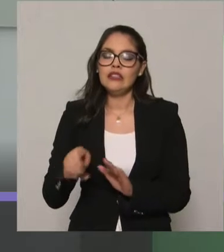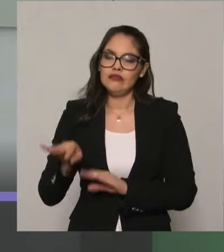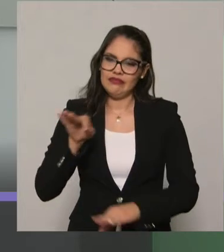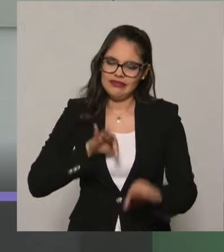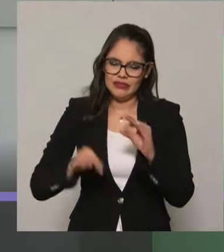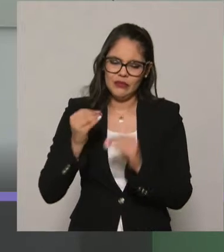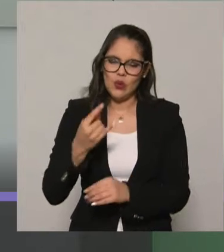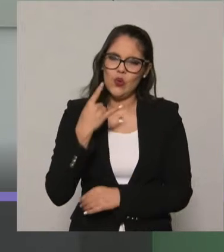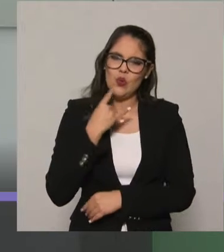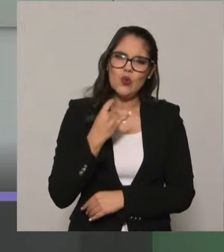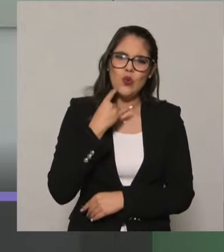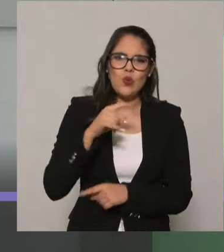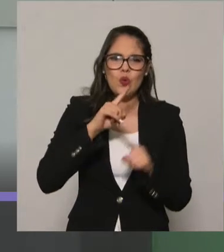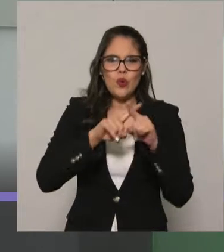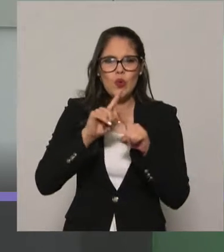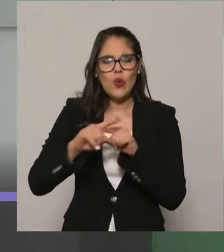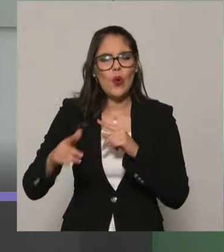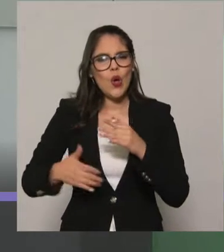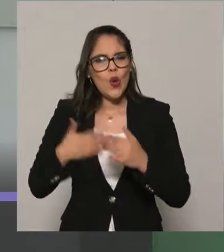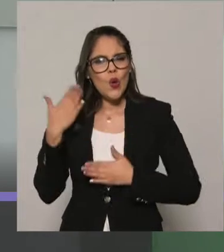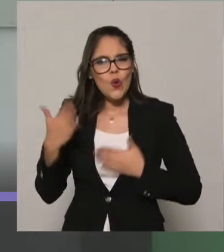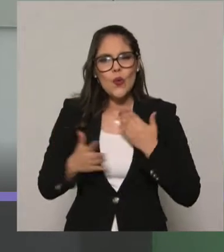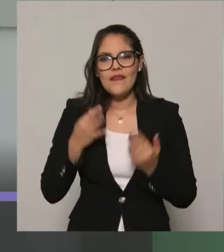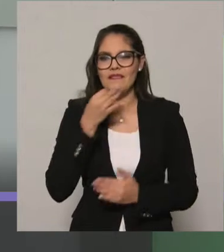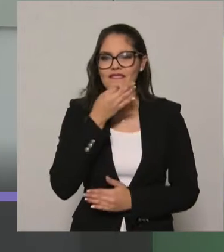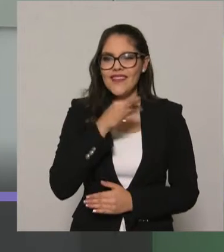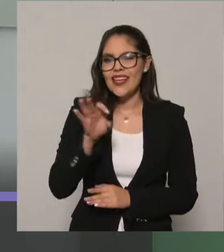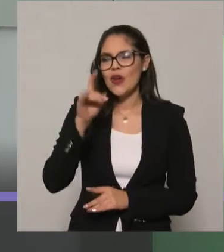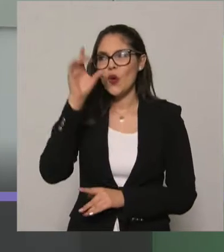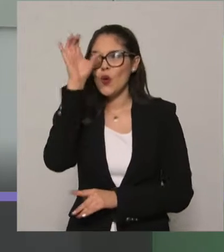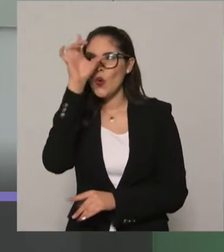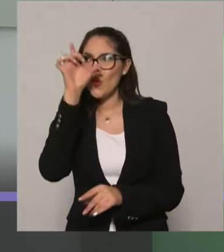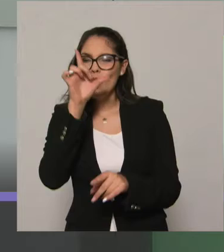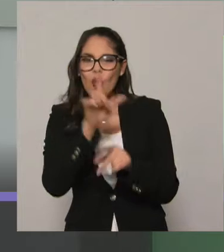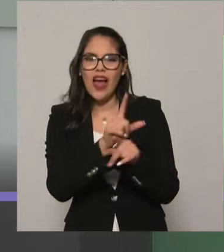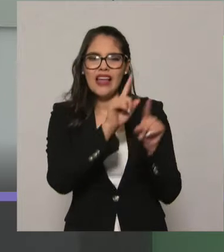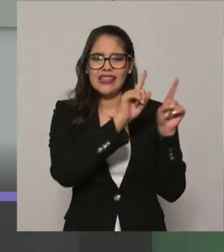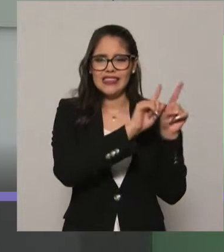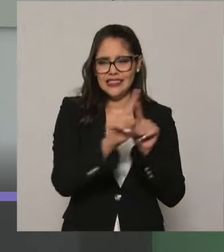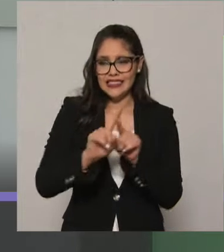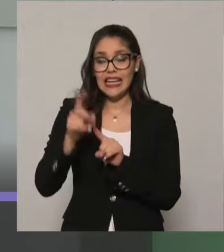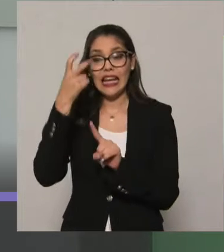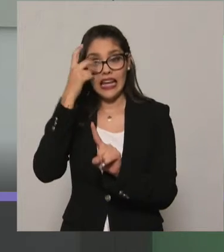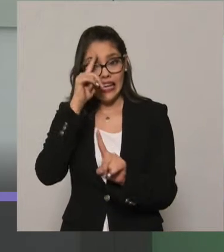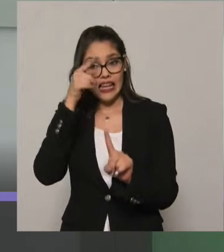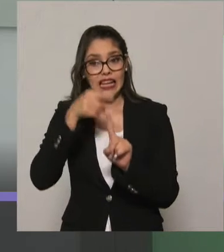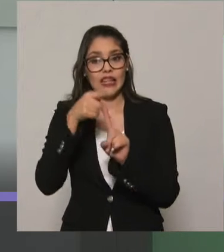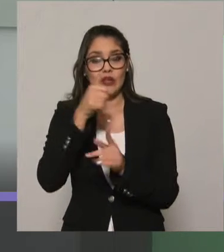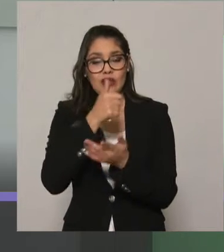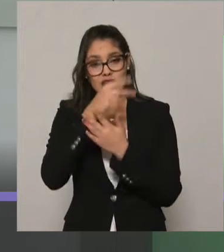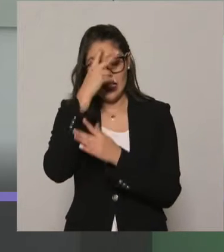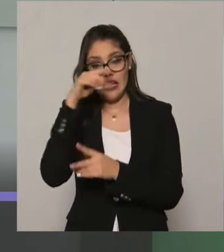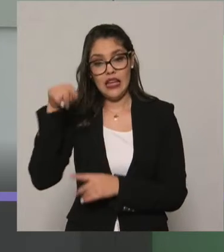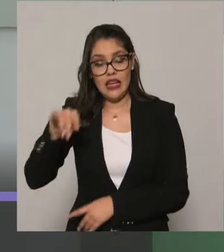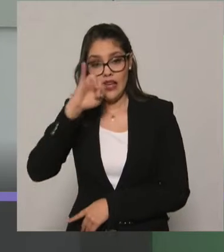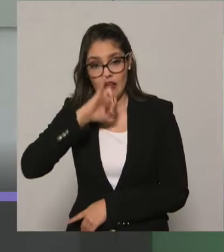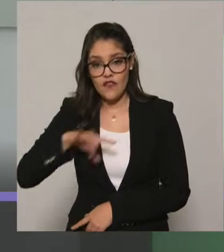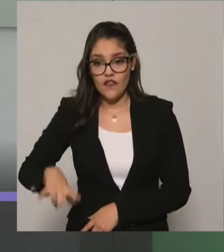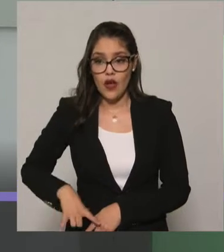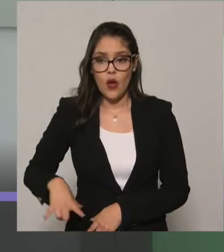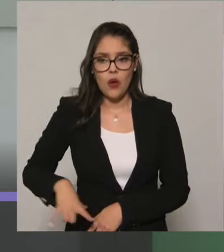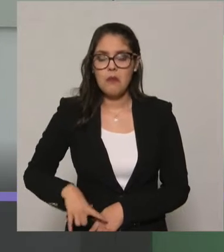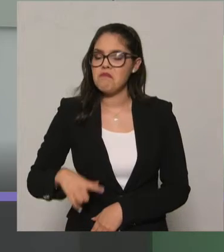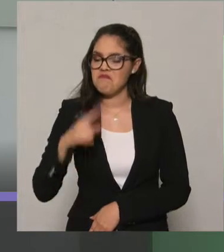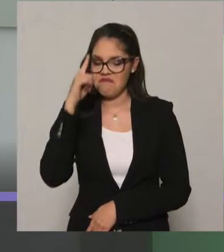grandes festivales y ferias culturales. Esa es la opción turística para la Ciudad de México. Nuestra jefa de gobierno lo tiene